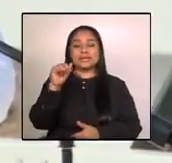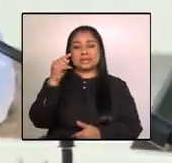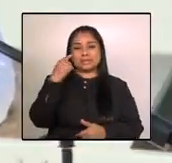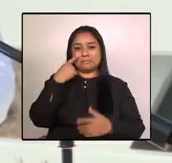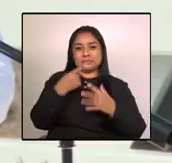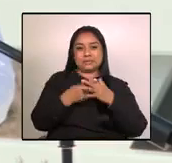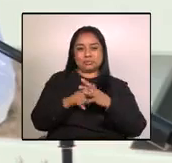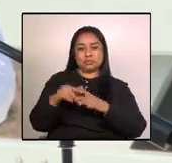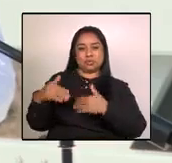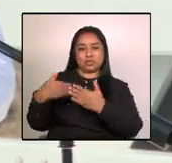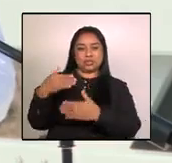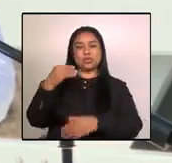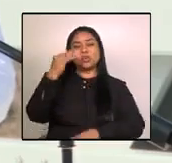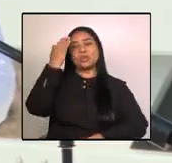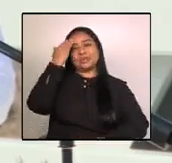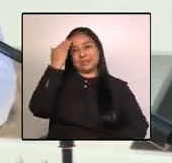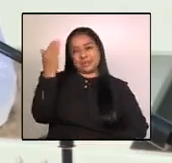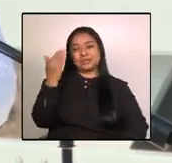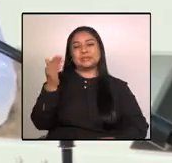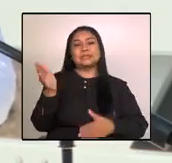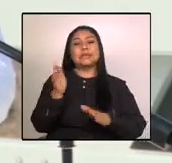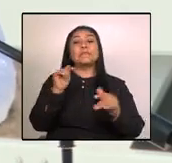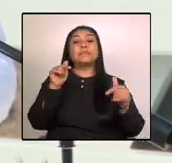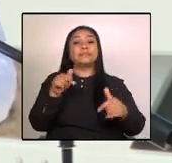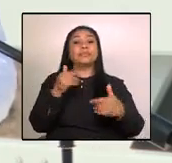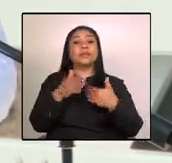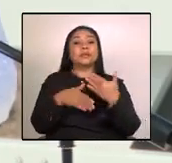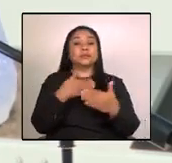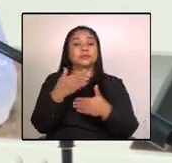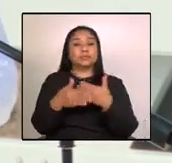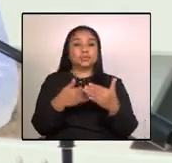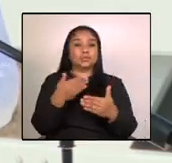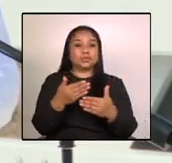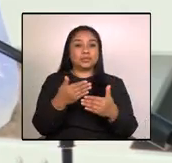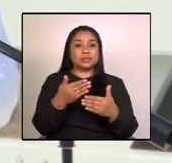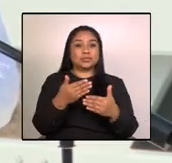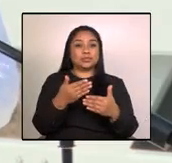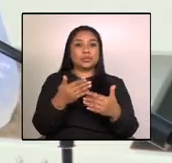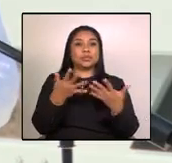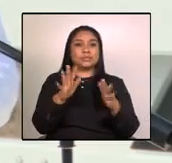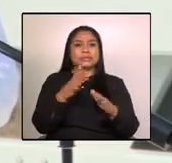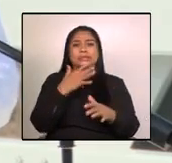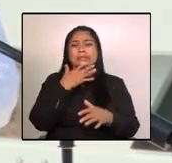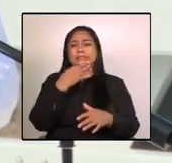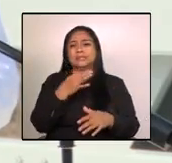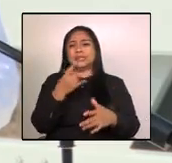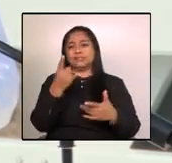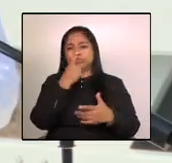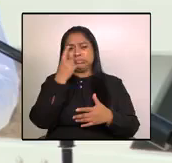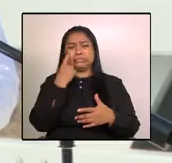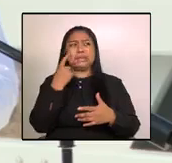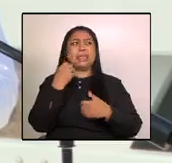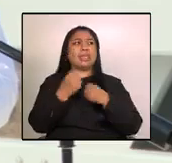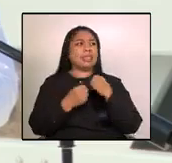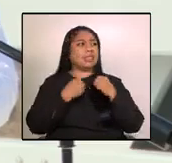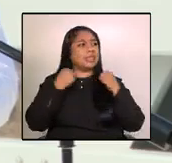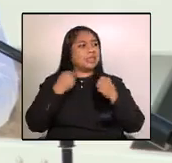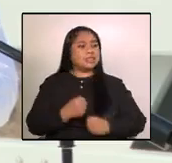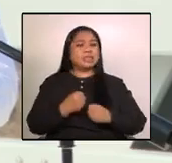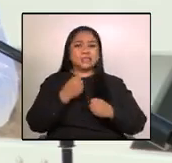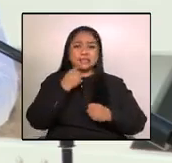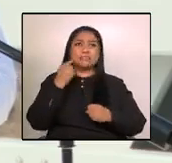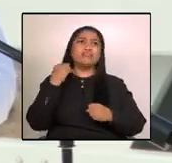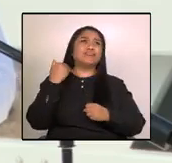gracias. Este proceso fue de veras un trabajo cuesta arriba. Y